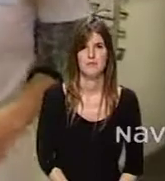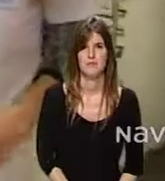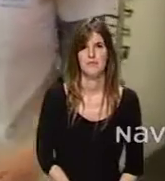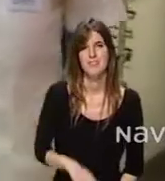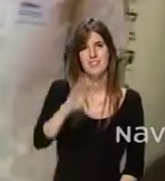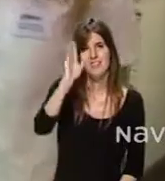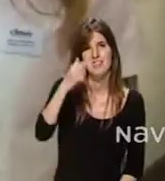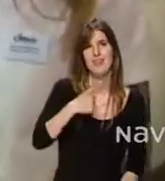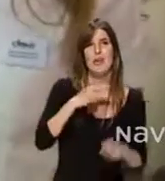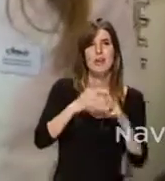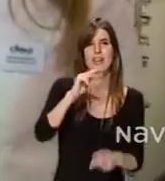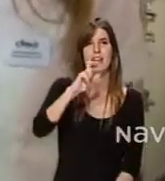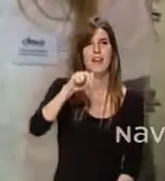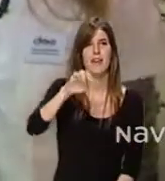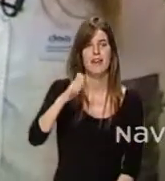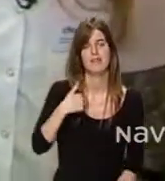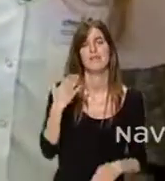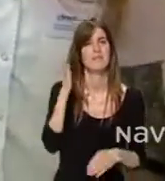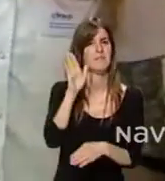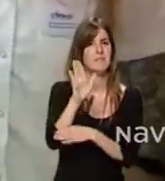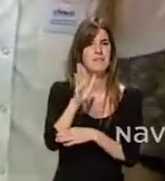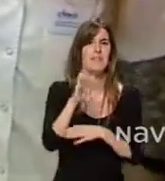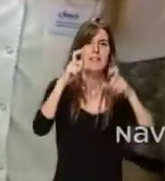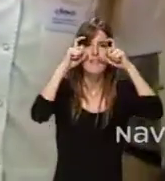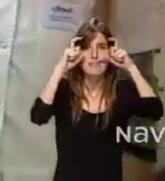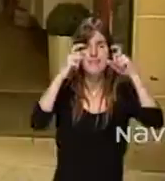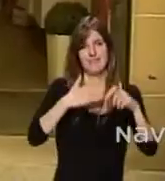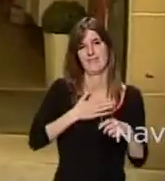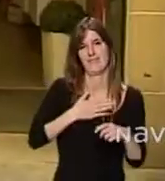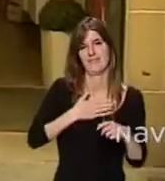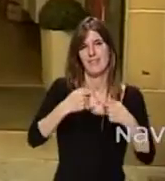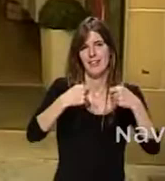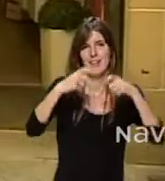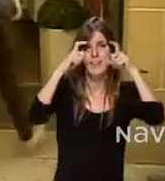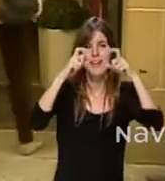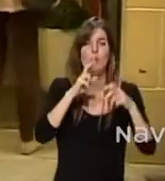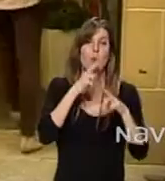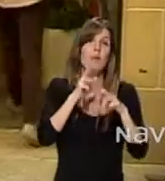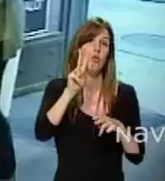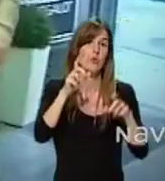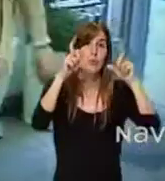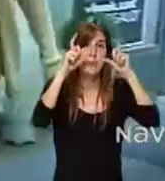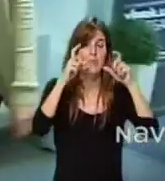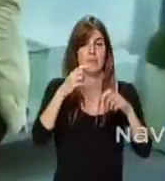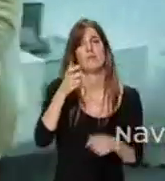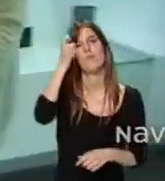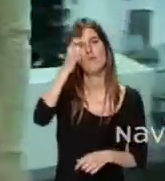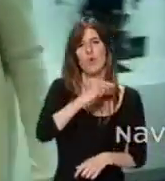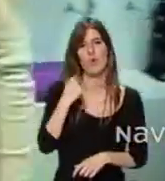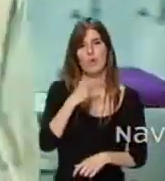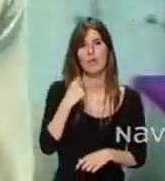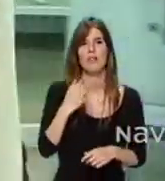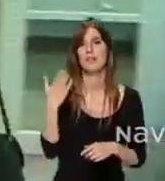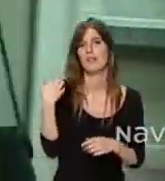Hola, yo soy Irene y os voy a presentar dos óptica en Olite. Dos óptica es una óptica nueva que